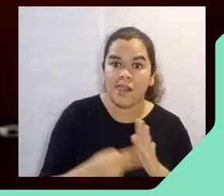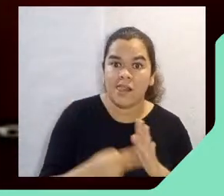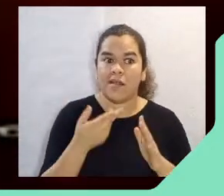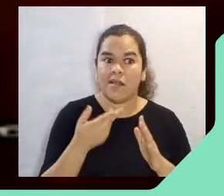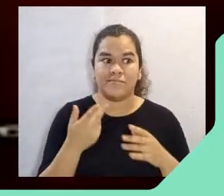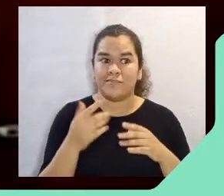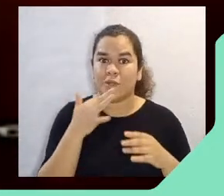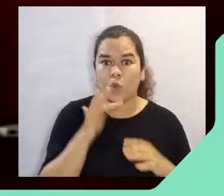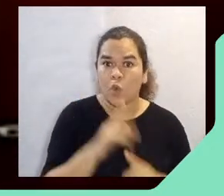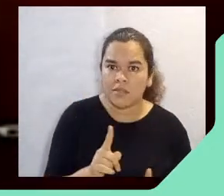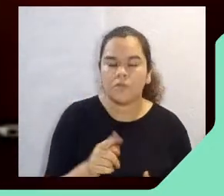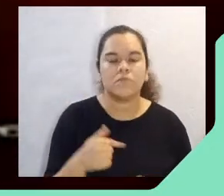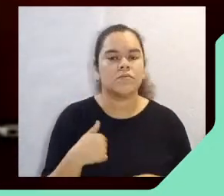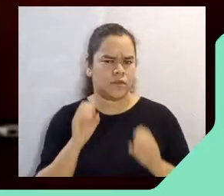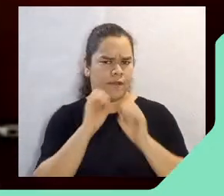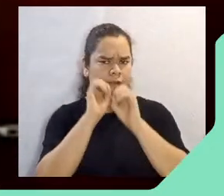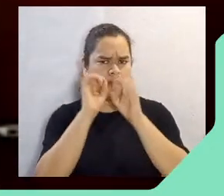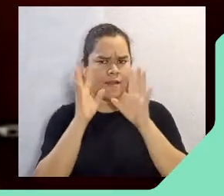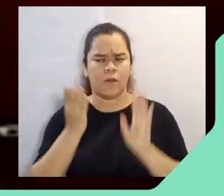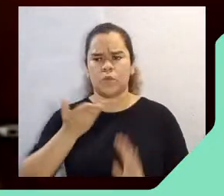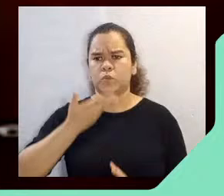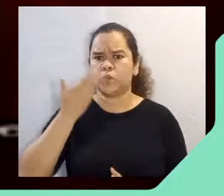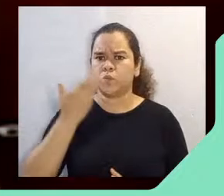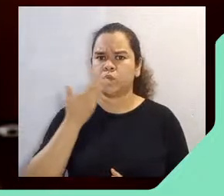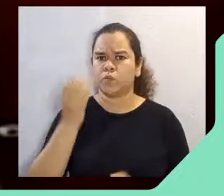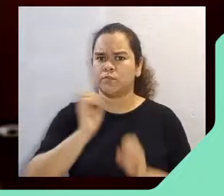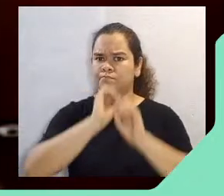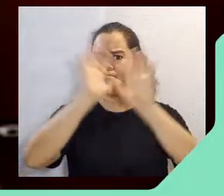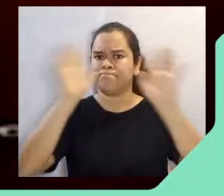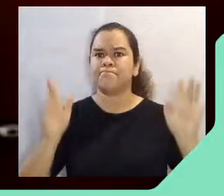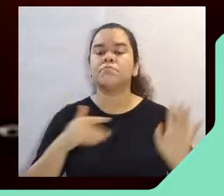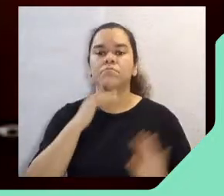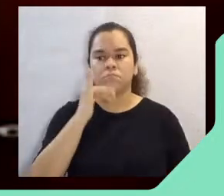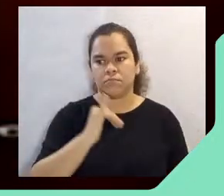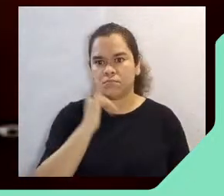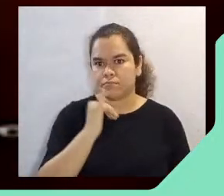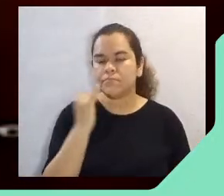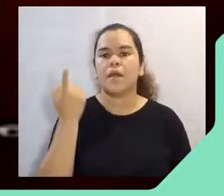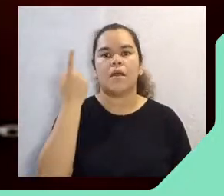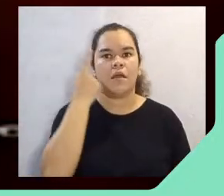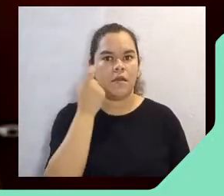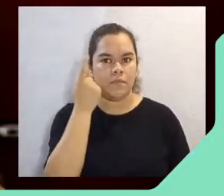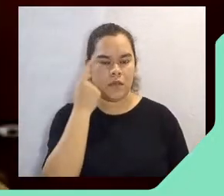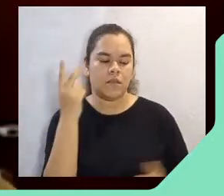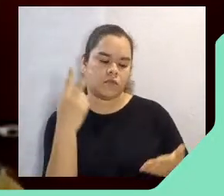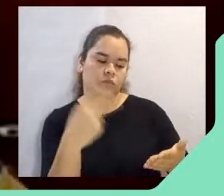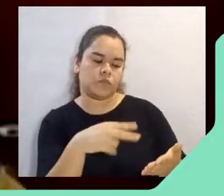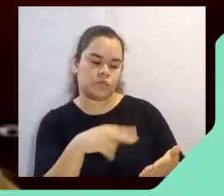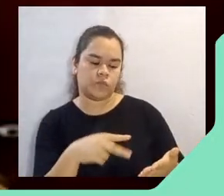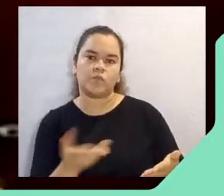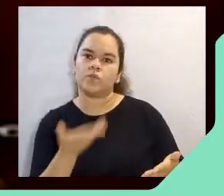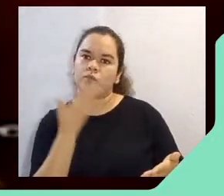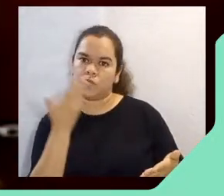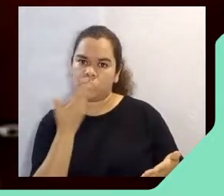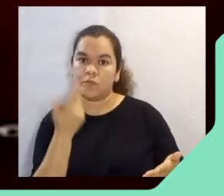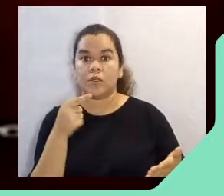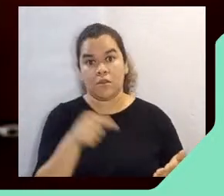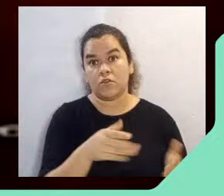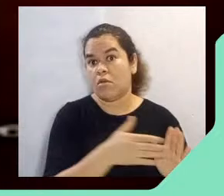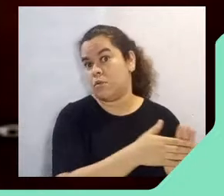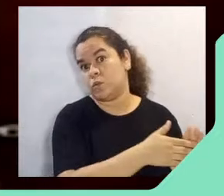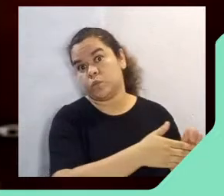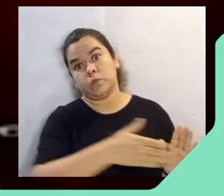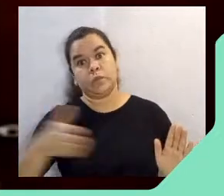y comprensión de textos será un puntapié inicial, pero lo van a utilizar absolutamente durante todo el dictado de la